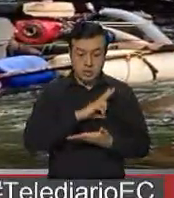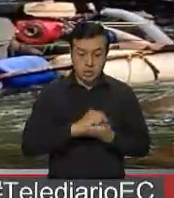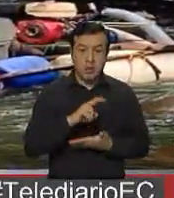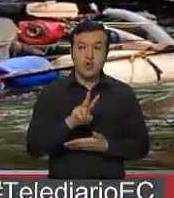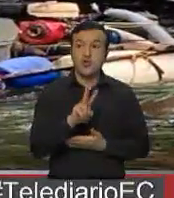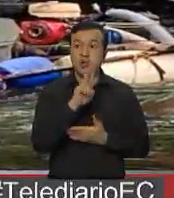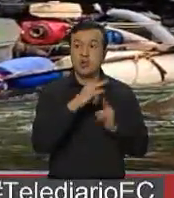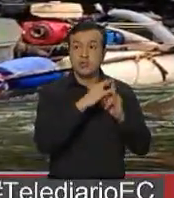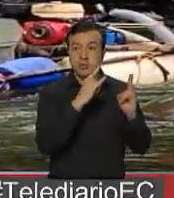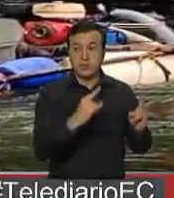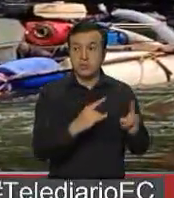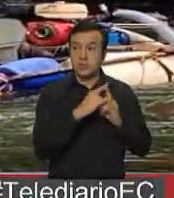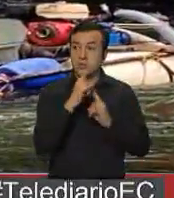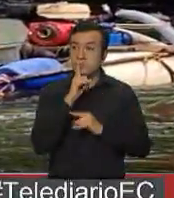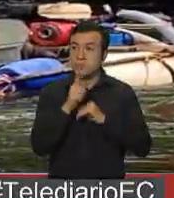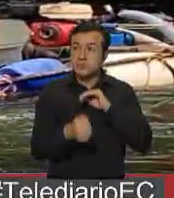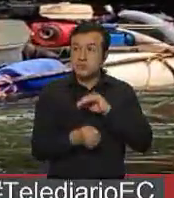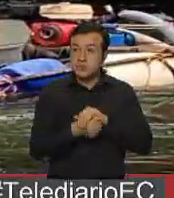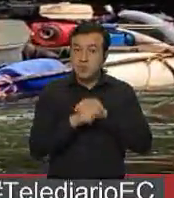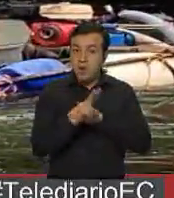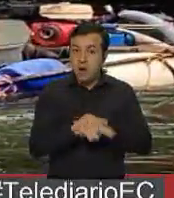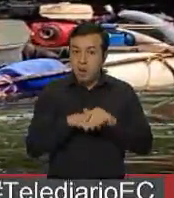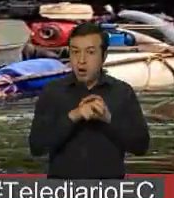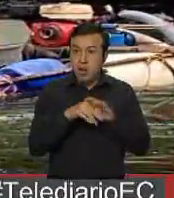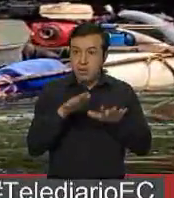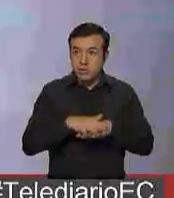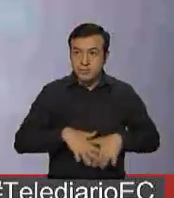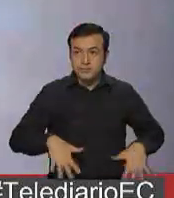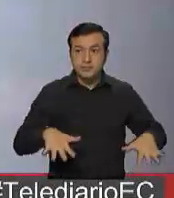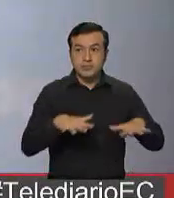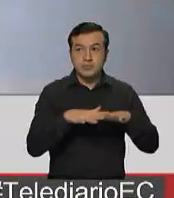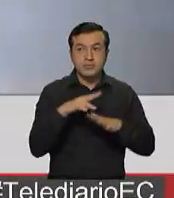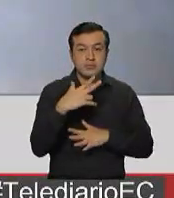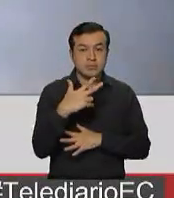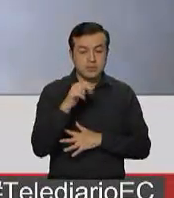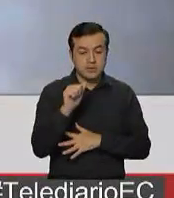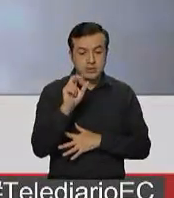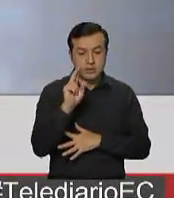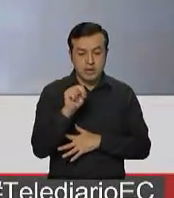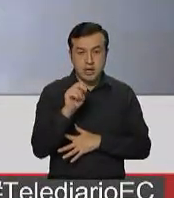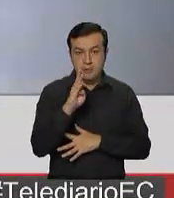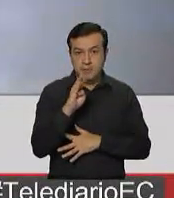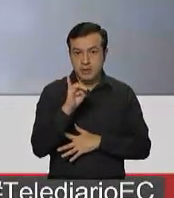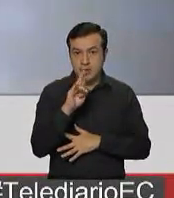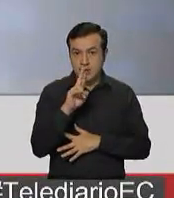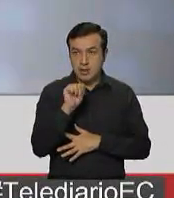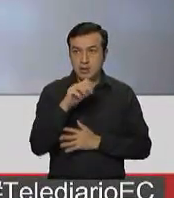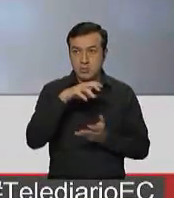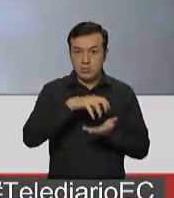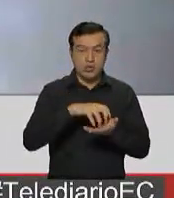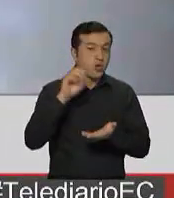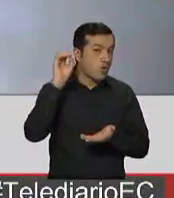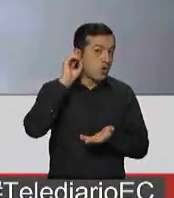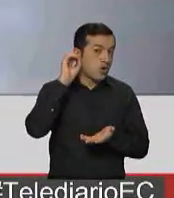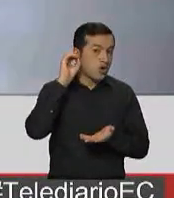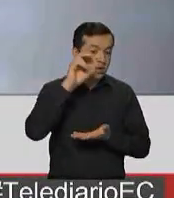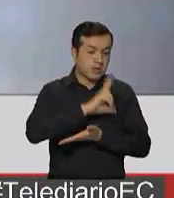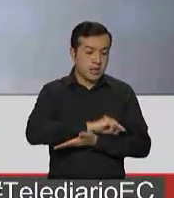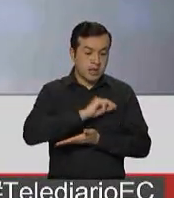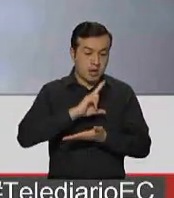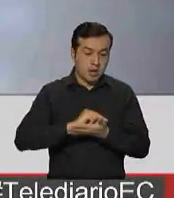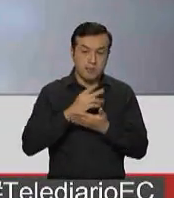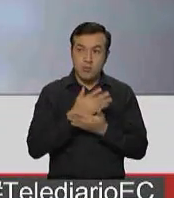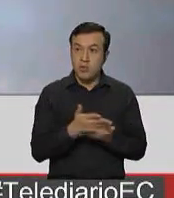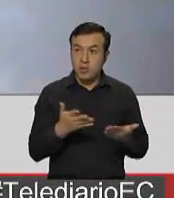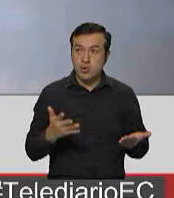dos campamentos clandestinos de minería ilegal en el sector de Chambira, entre los límites de las provincias de Orellana y Napo. Allí